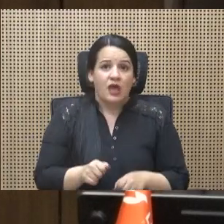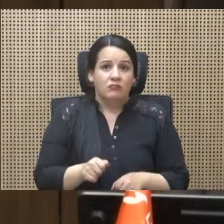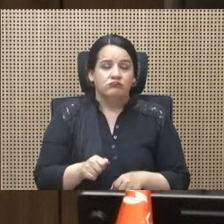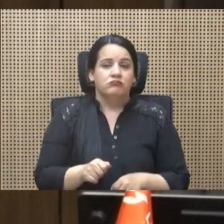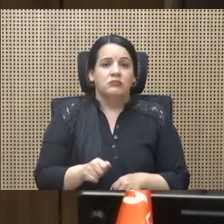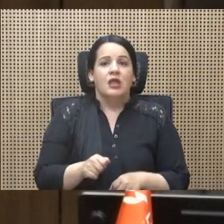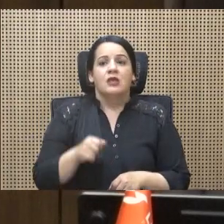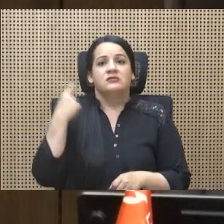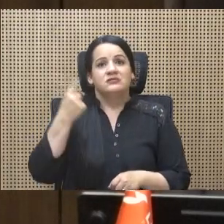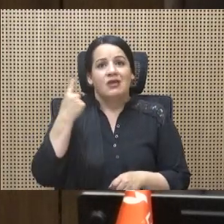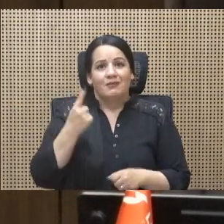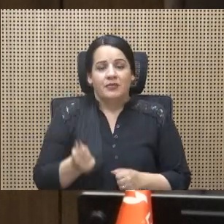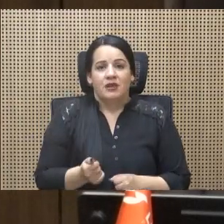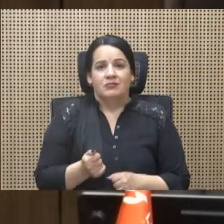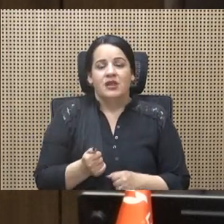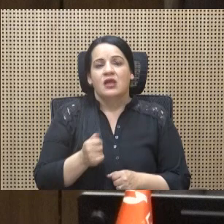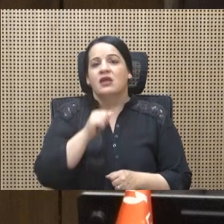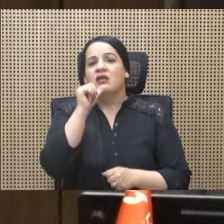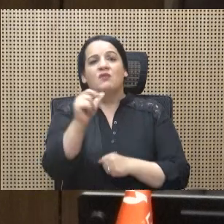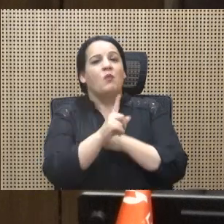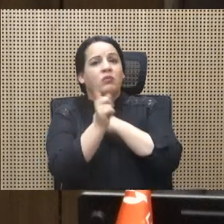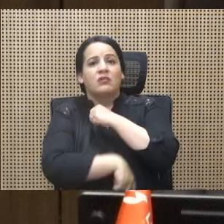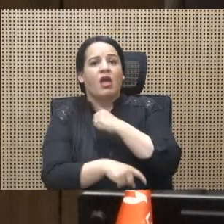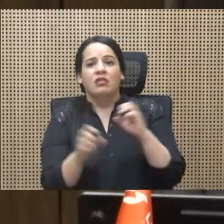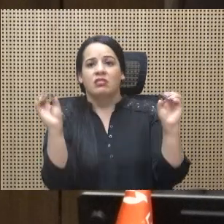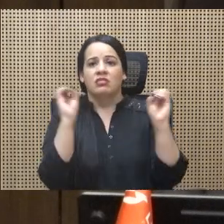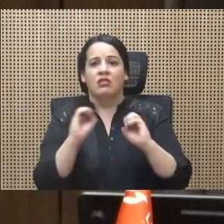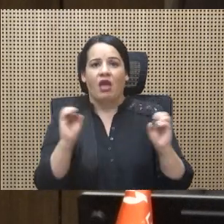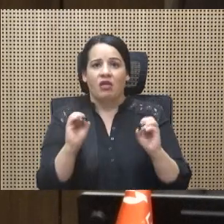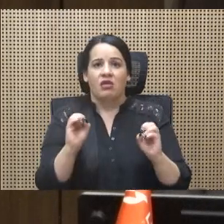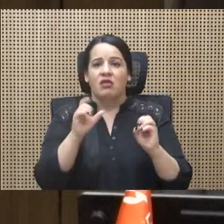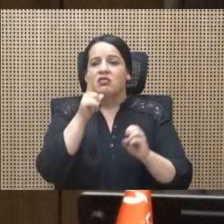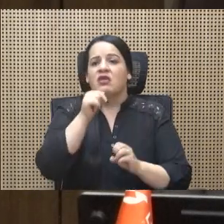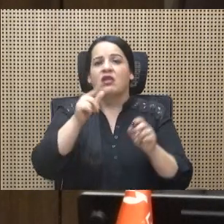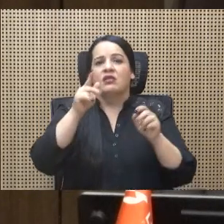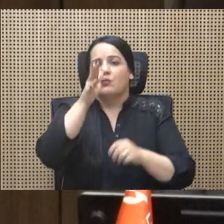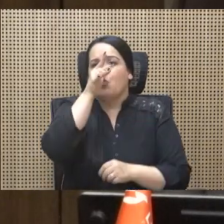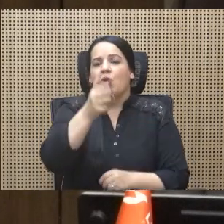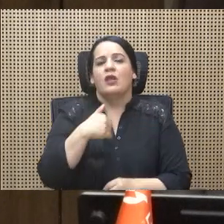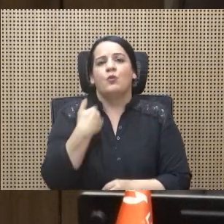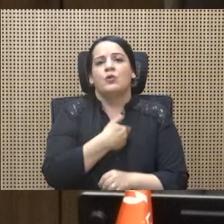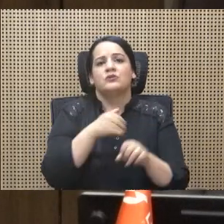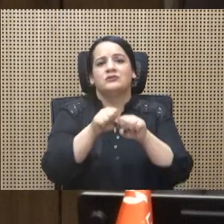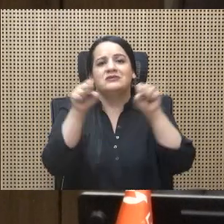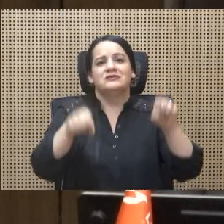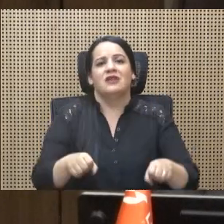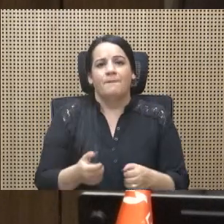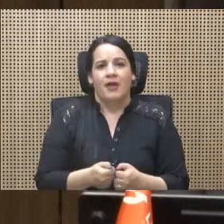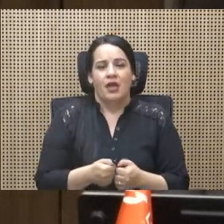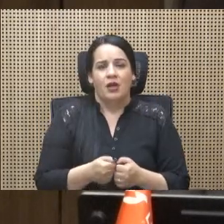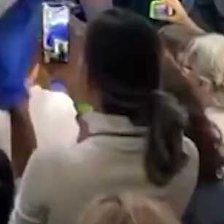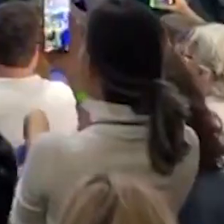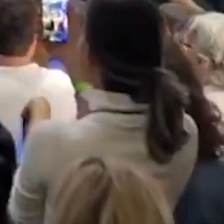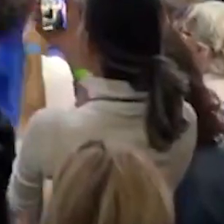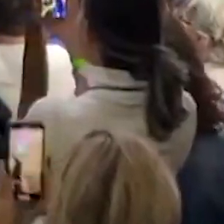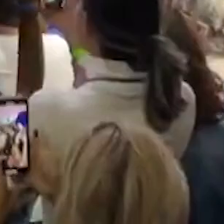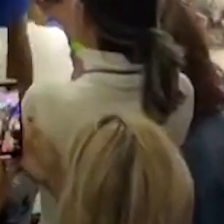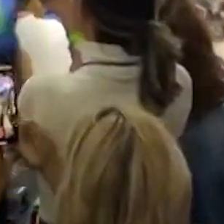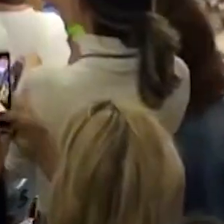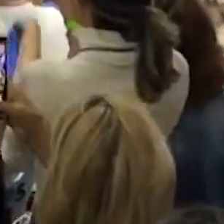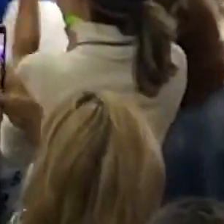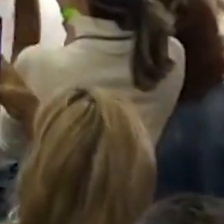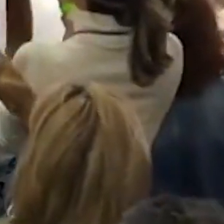la impunidad de quienes burlan nuestro sistema jurídico costarricense también